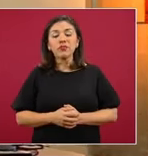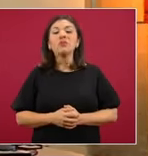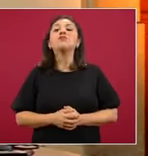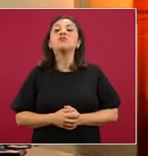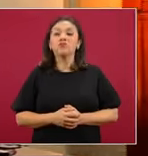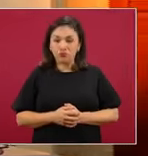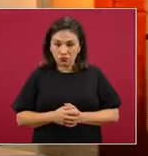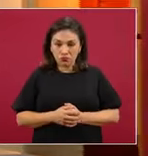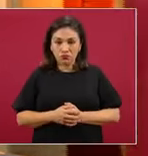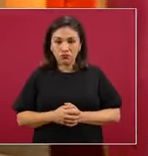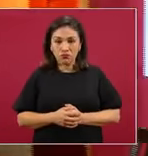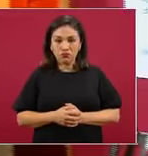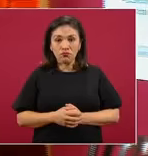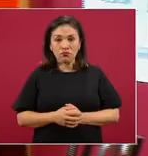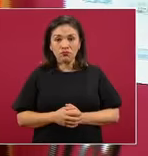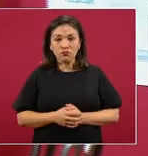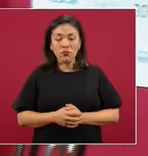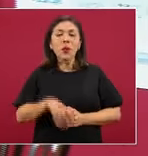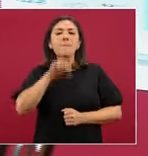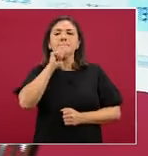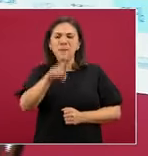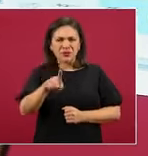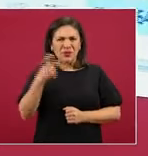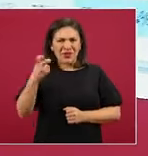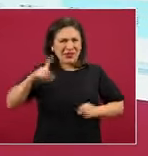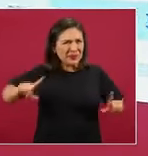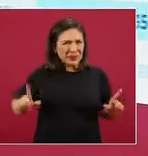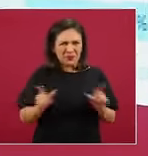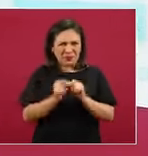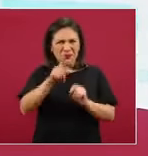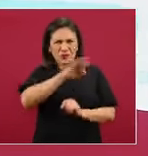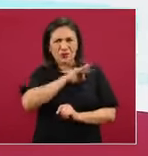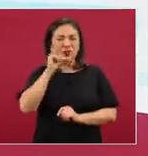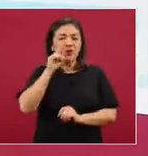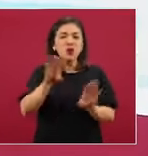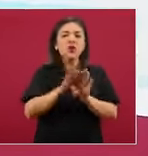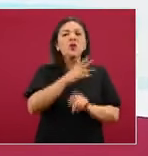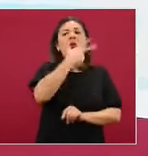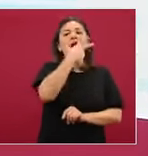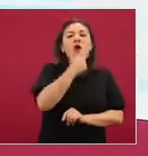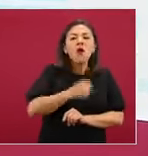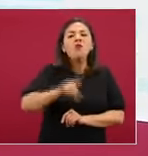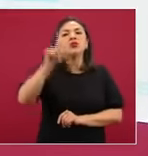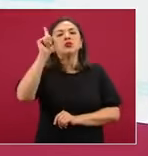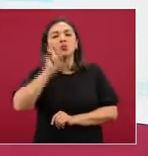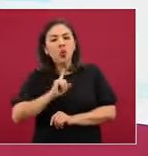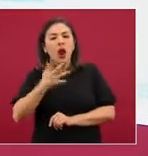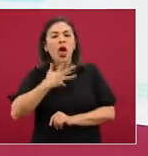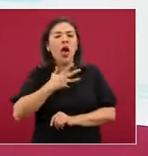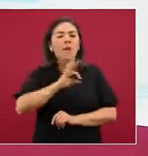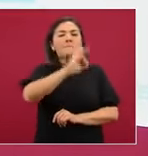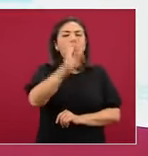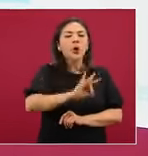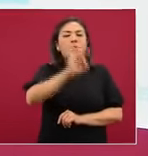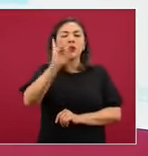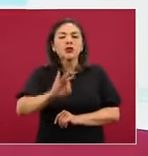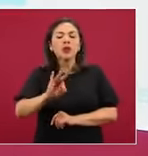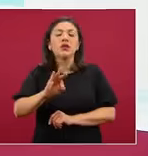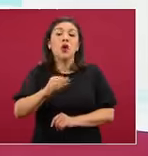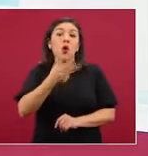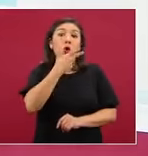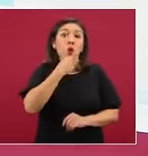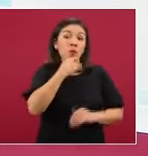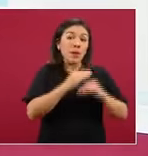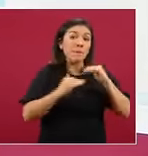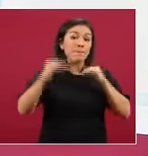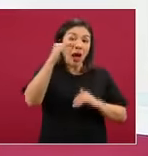Y también este resumen lo podemos ver tanto en hombres y mujeres, donde hay un porcentaje de exceso mayor en hombres